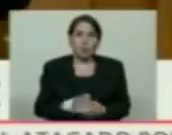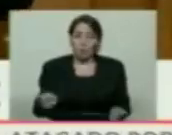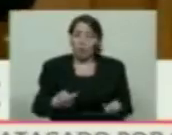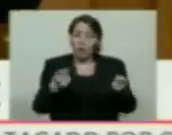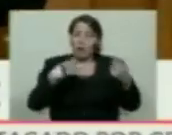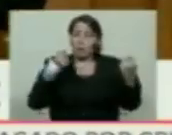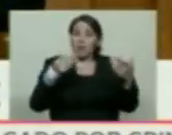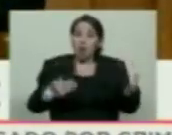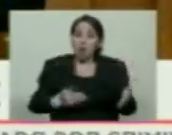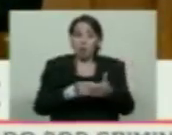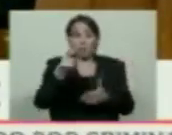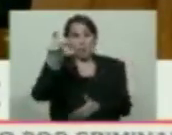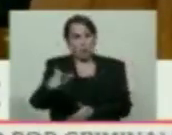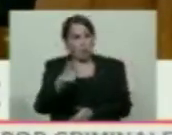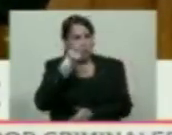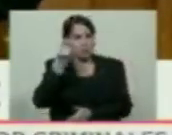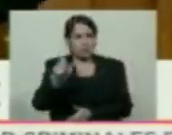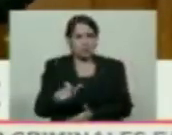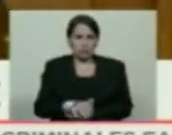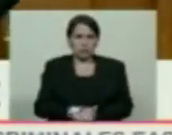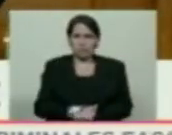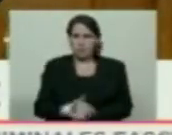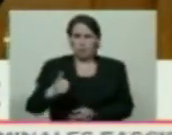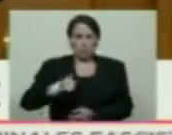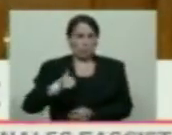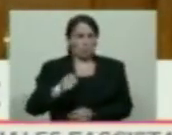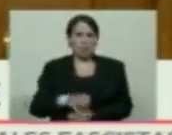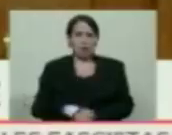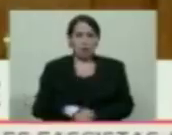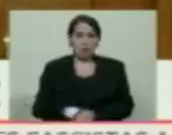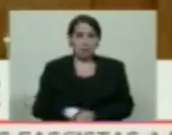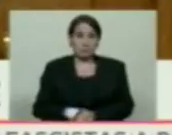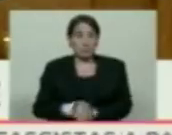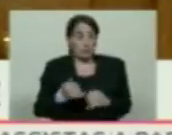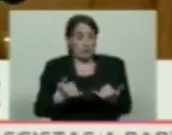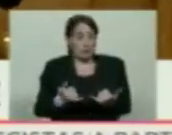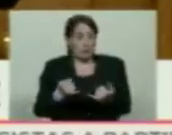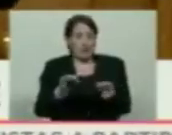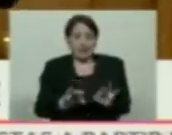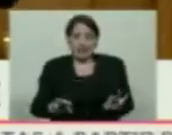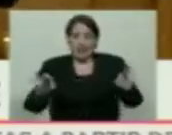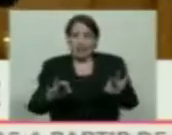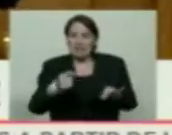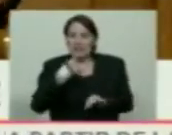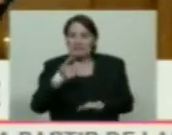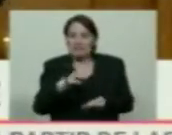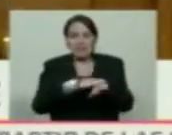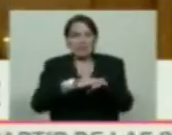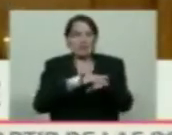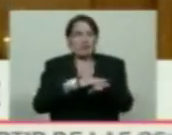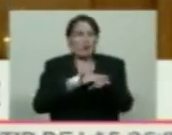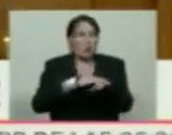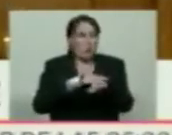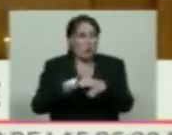contra un compañero, contra un ciudadano, contra cualquiera. Ellos lo montan, ahora nadie pide disculpas. Nadie